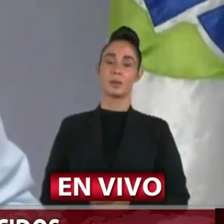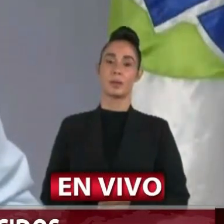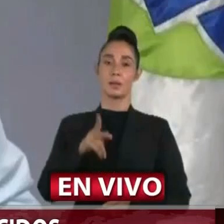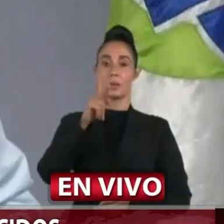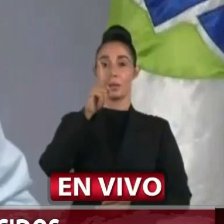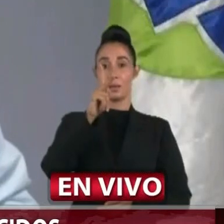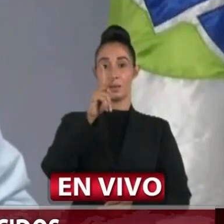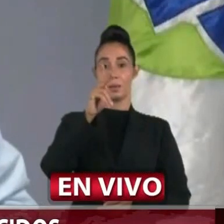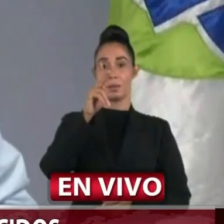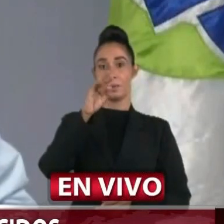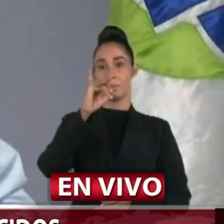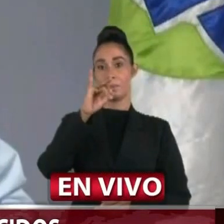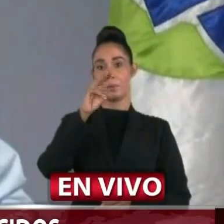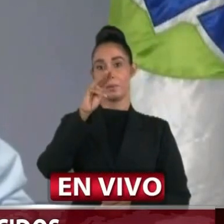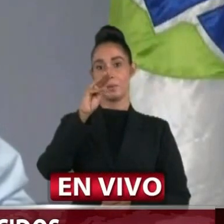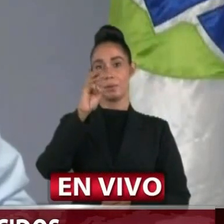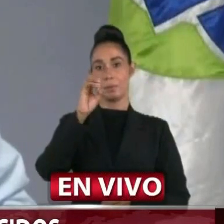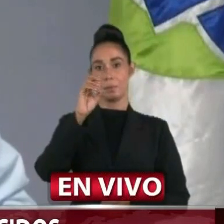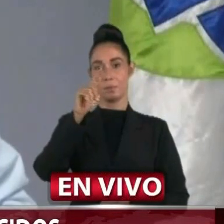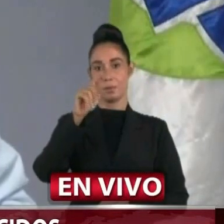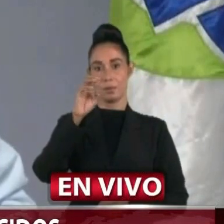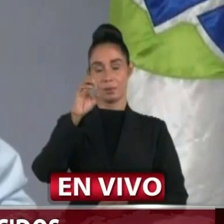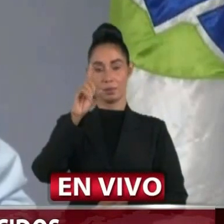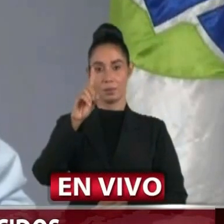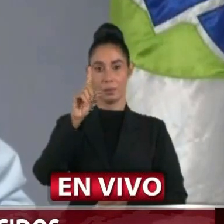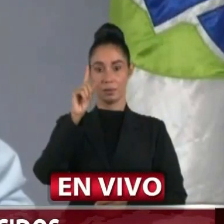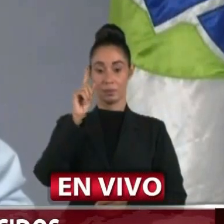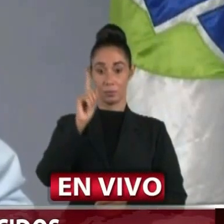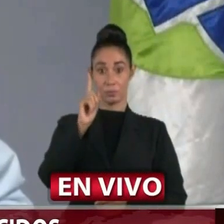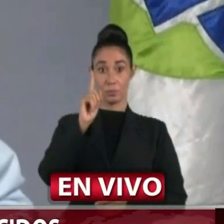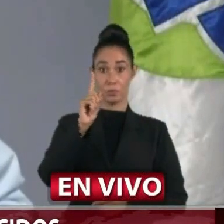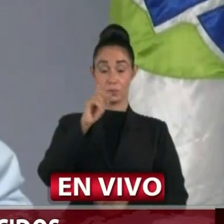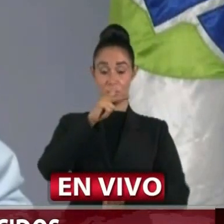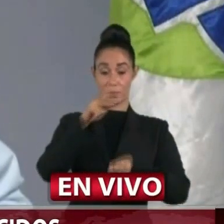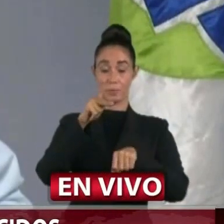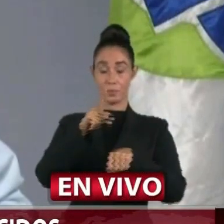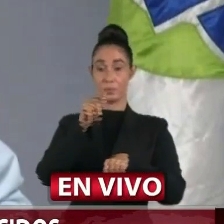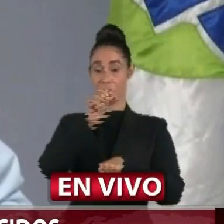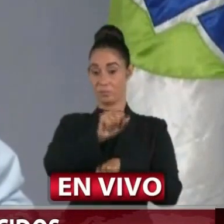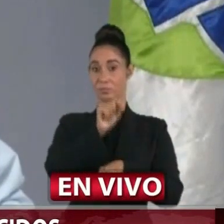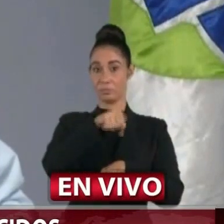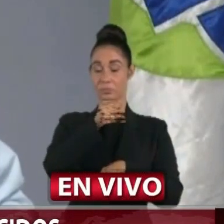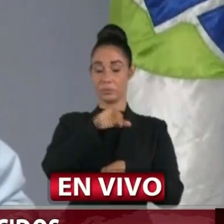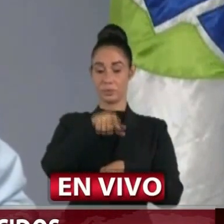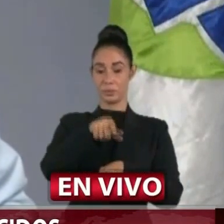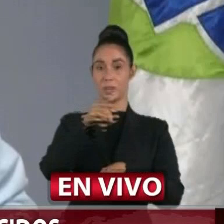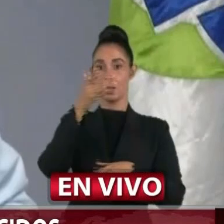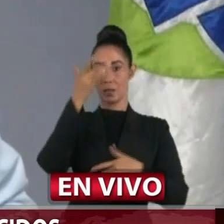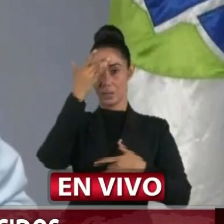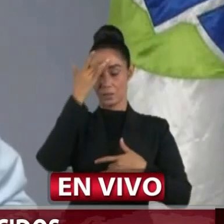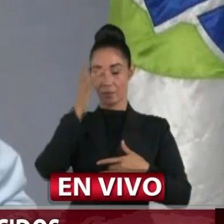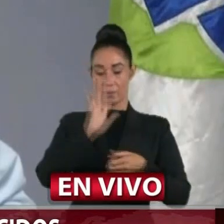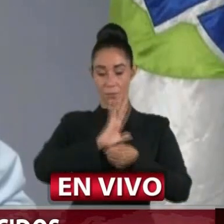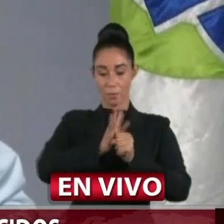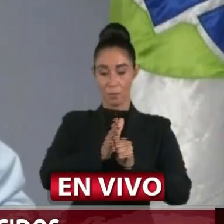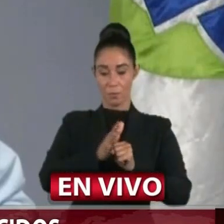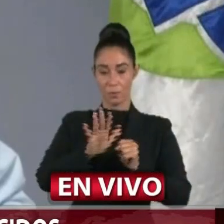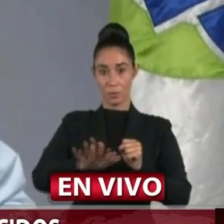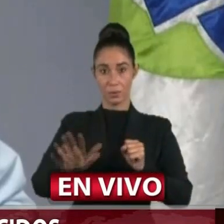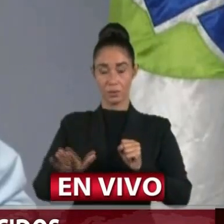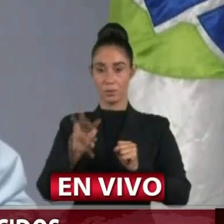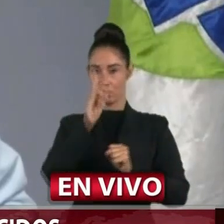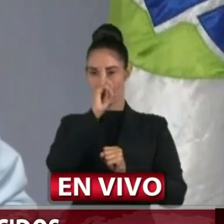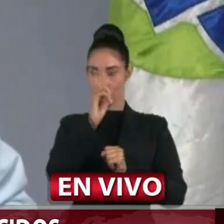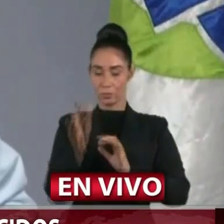Pimentel, sí, es el único lugar de la provincia donde hubo un caso con fallecimiento. De manera